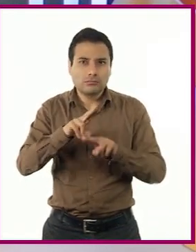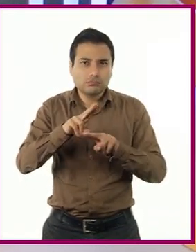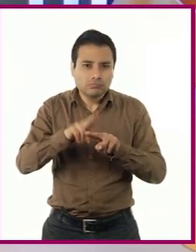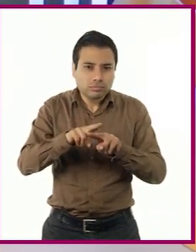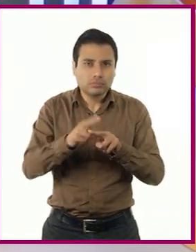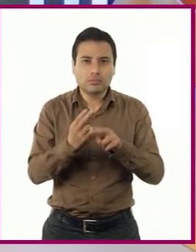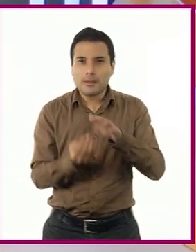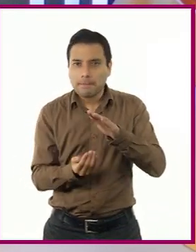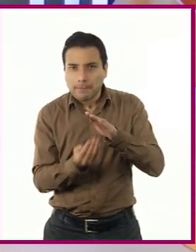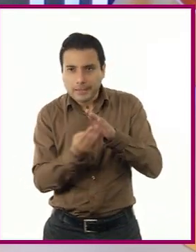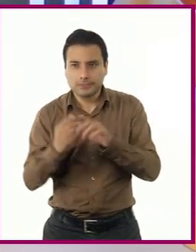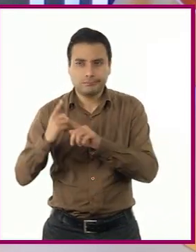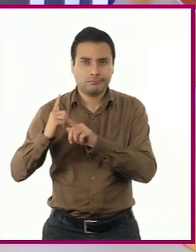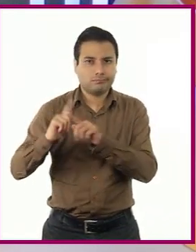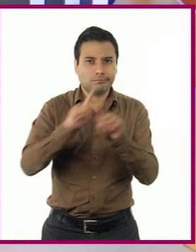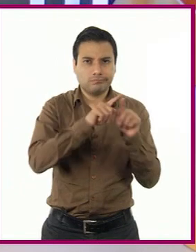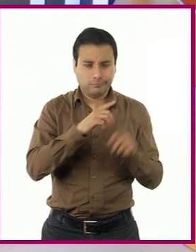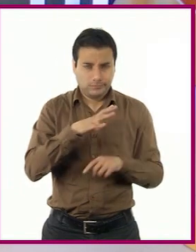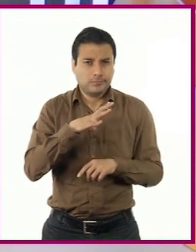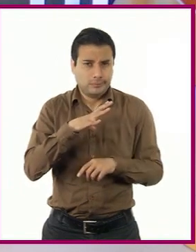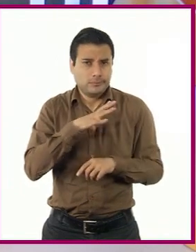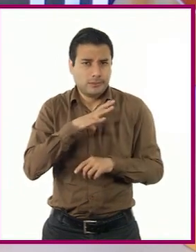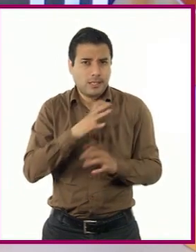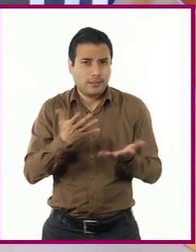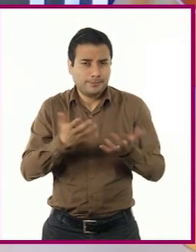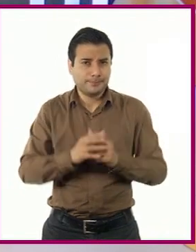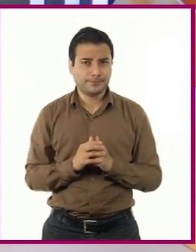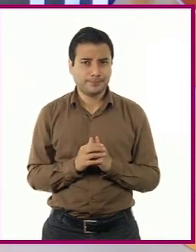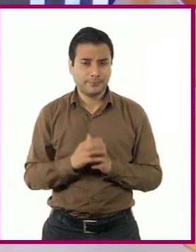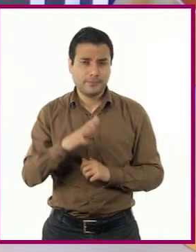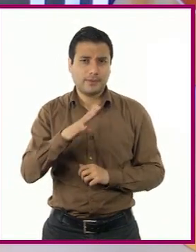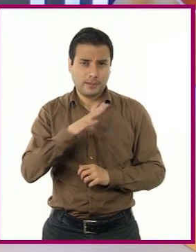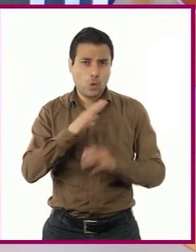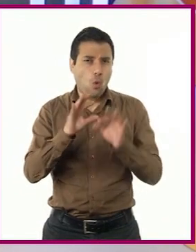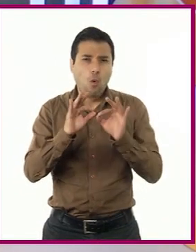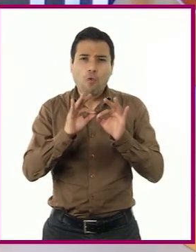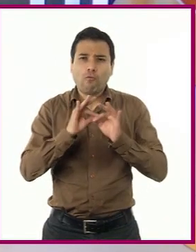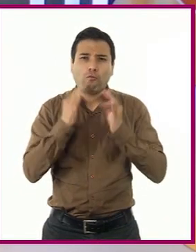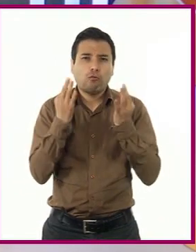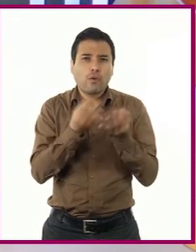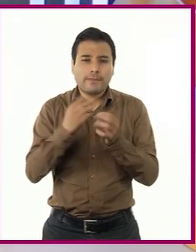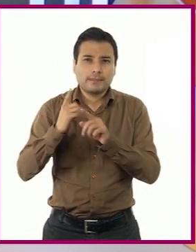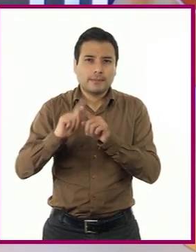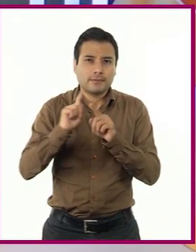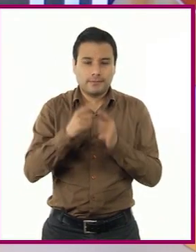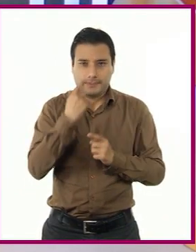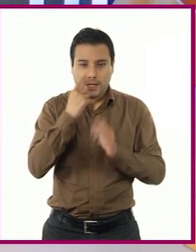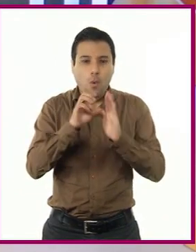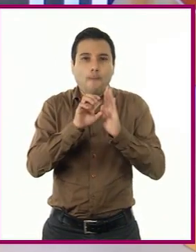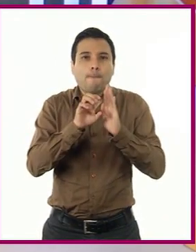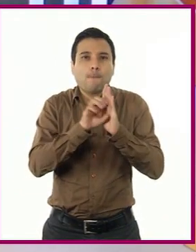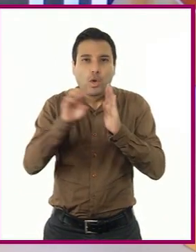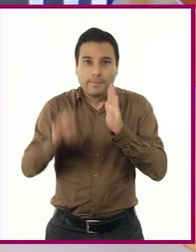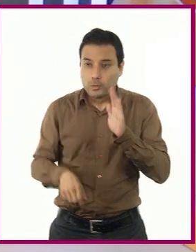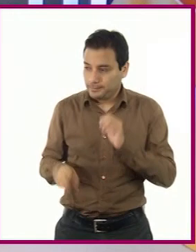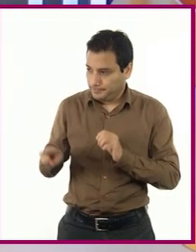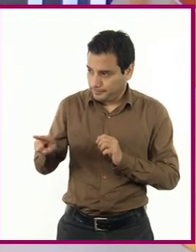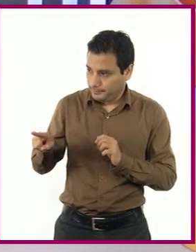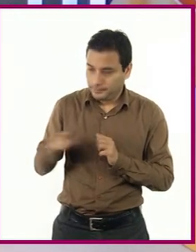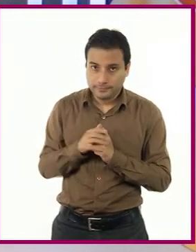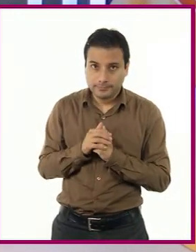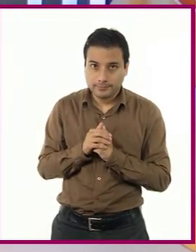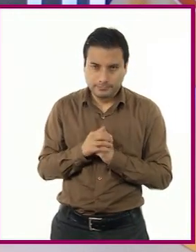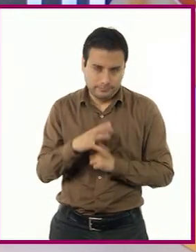dentro y fuera. Podemos encontrar distintas figuras geométricas, por ejemplo, los